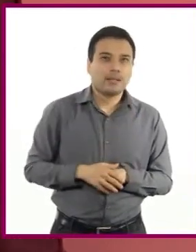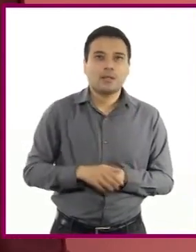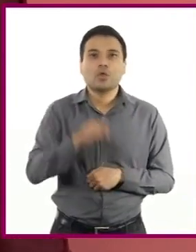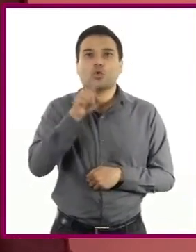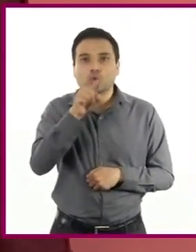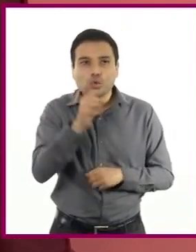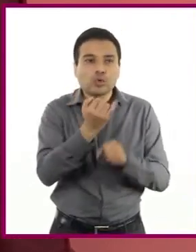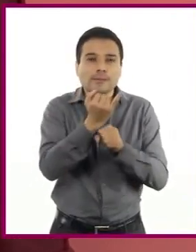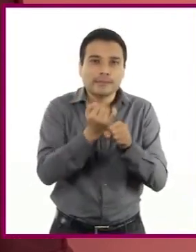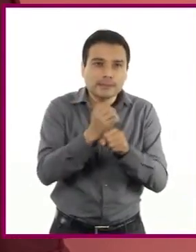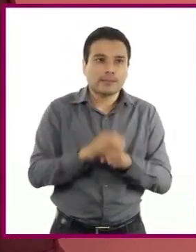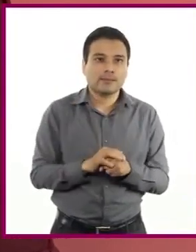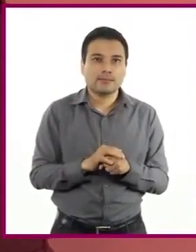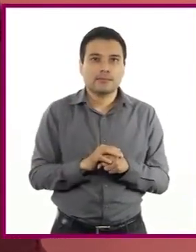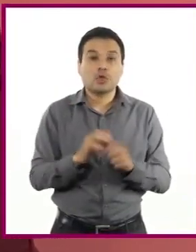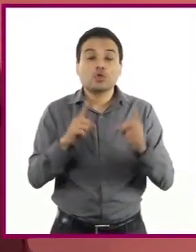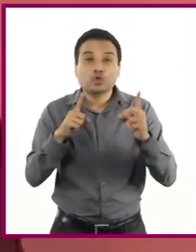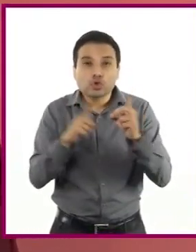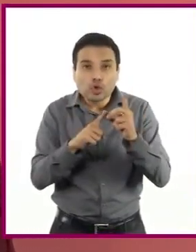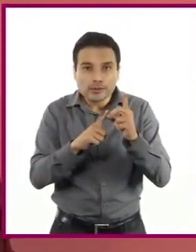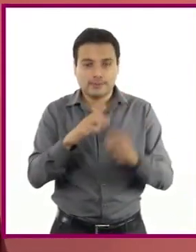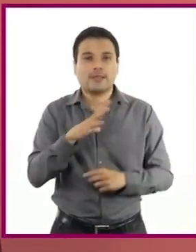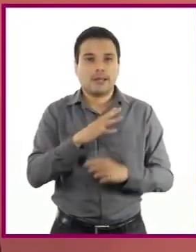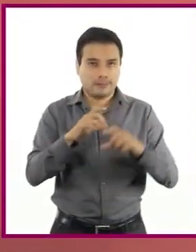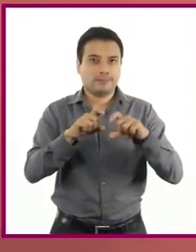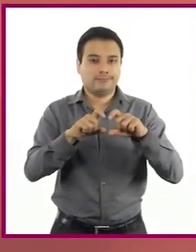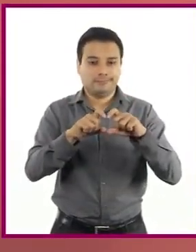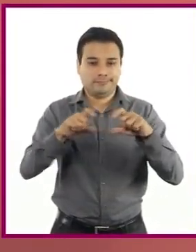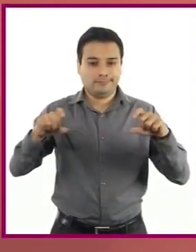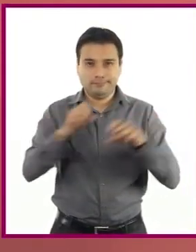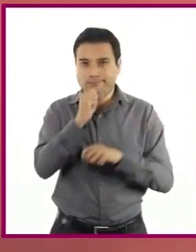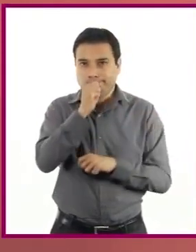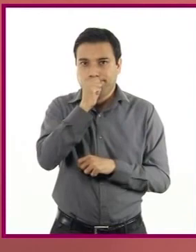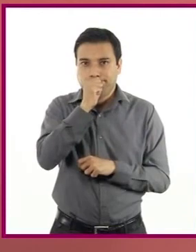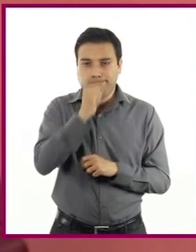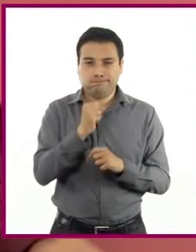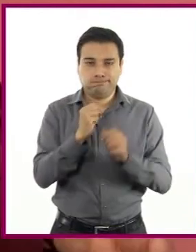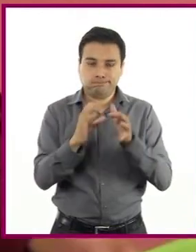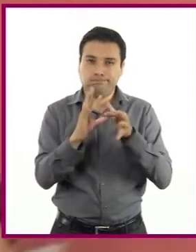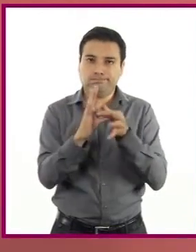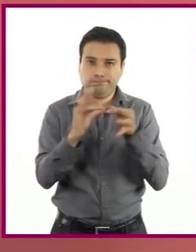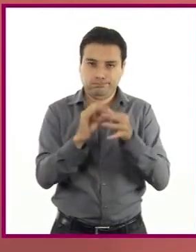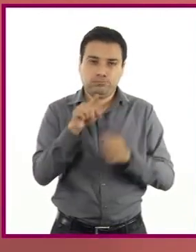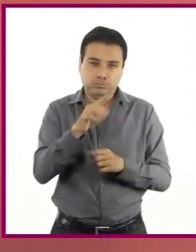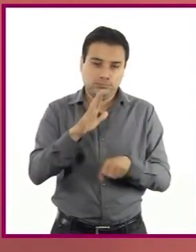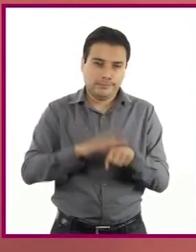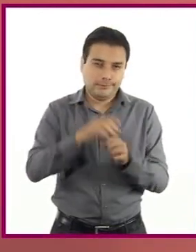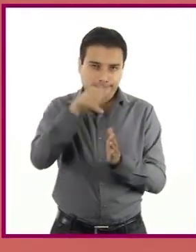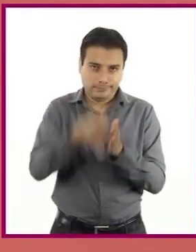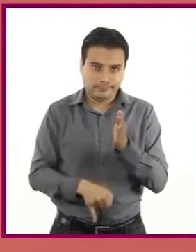los datos de las fuentes que pueden consultarse para obtener información más detallada.